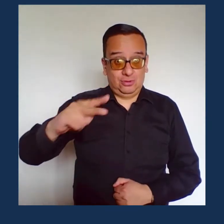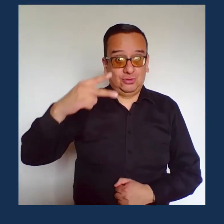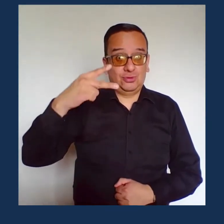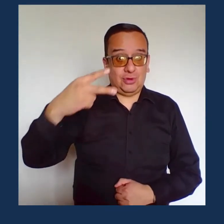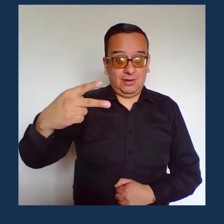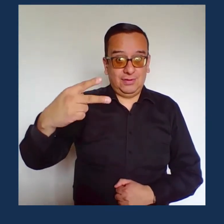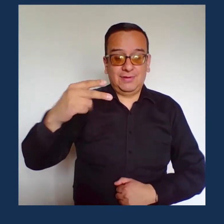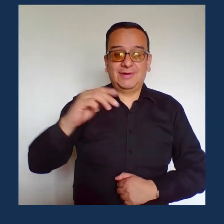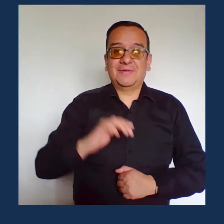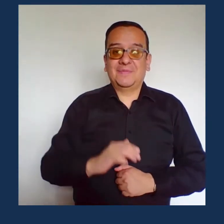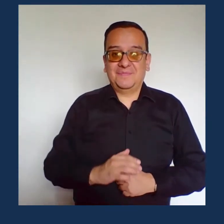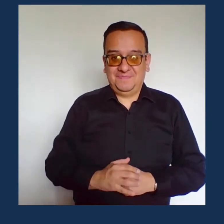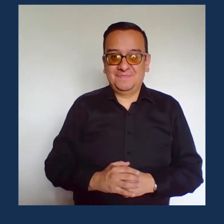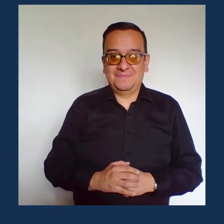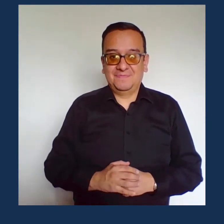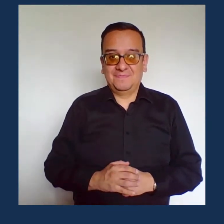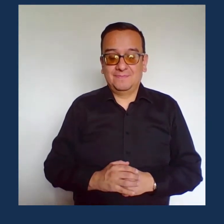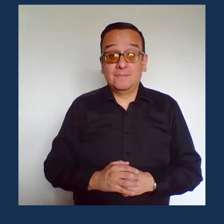2.